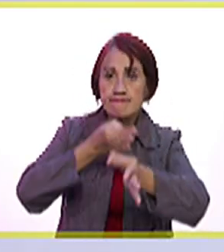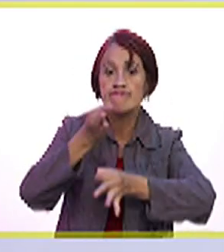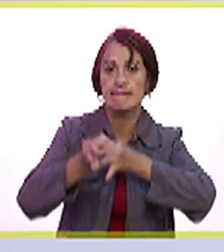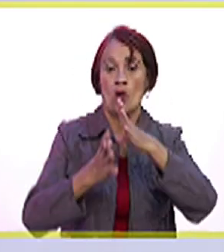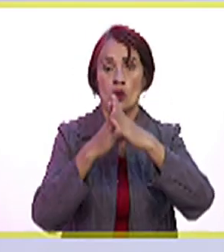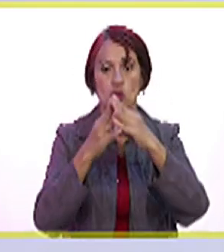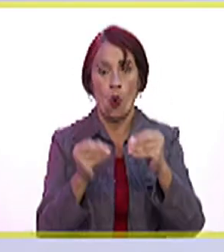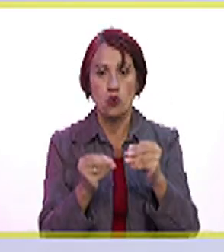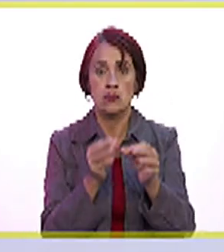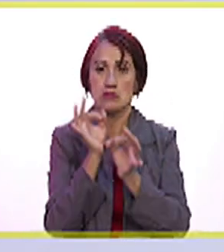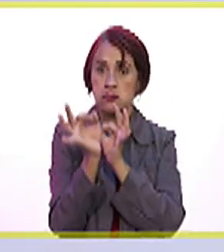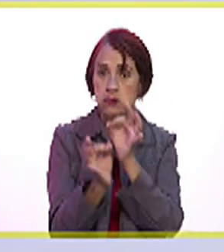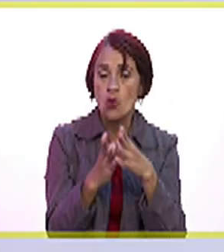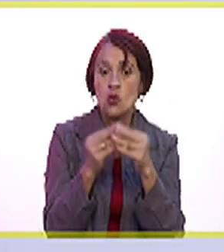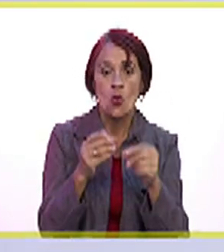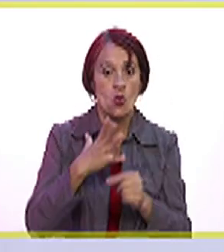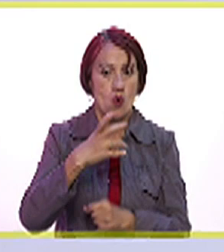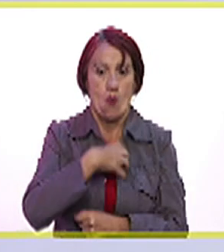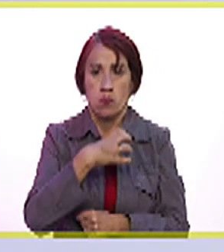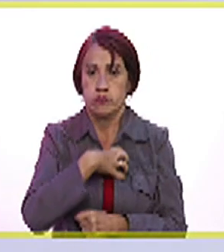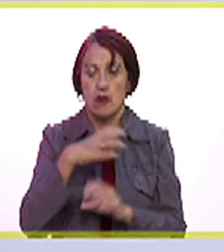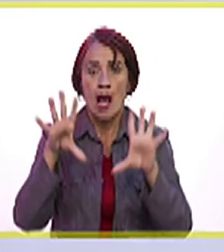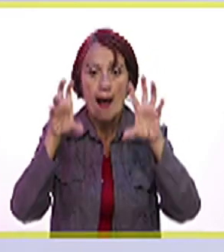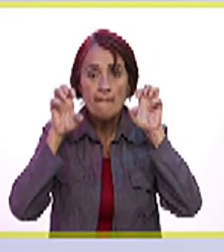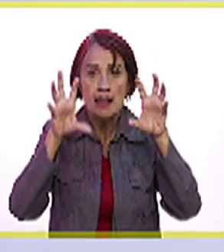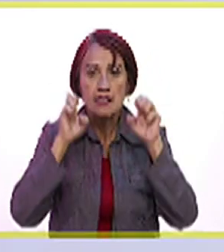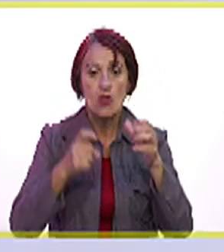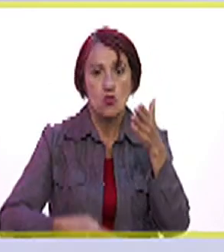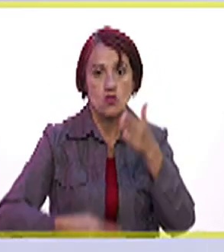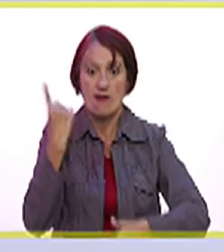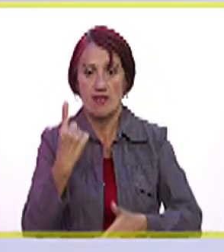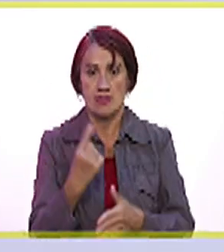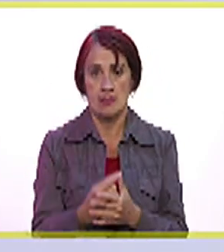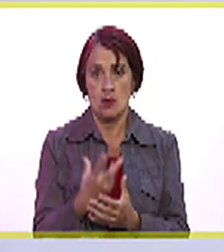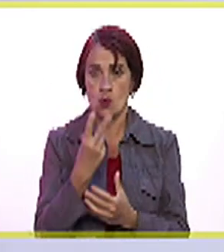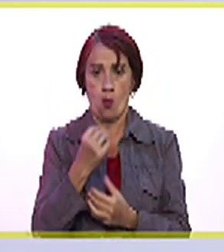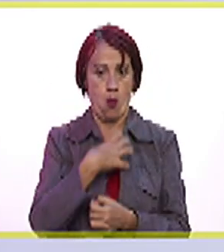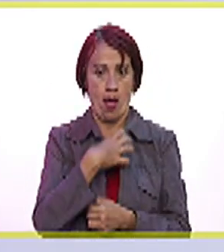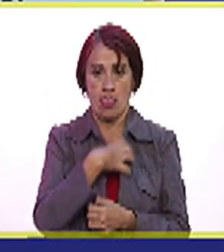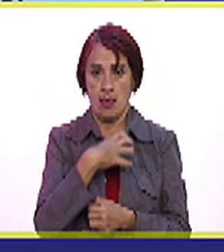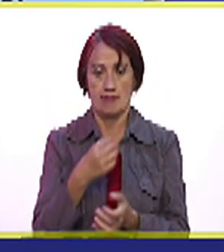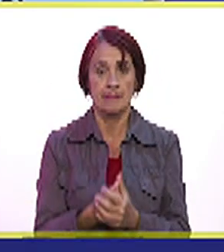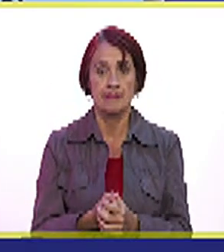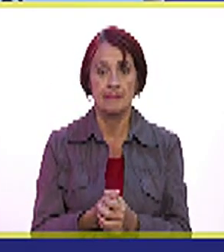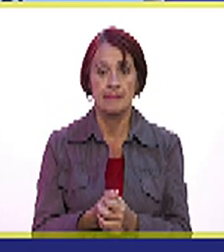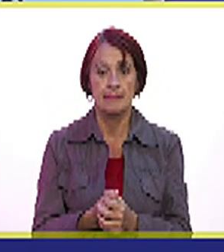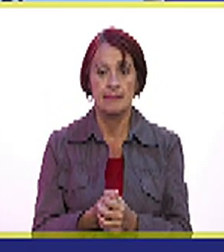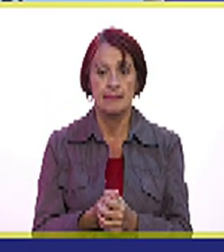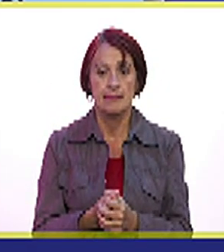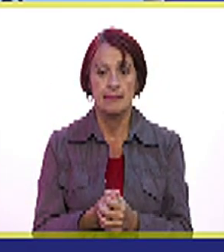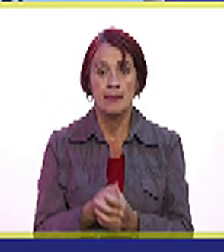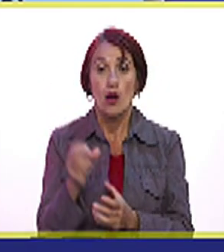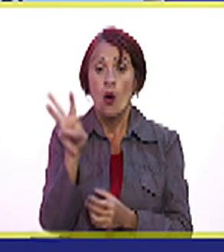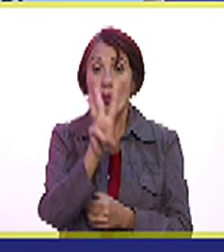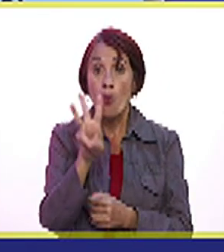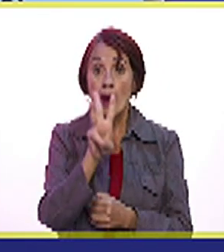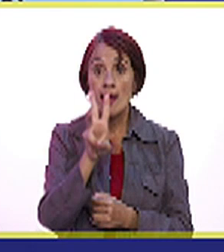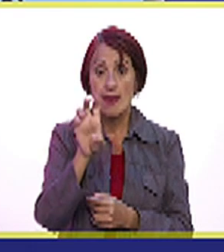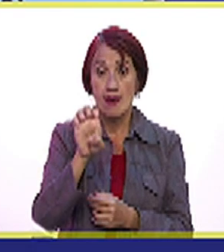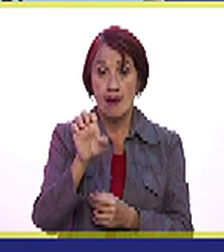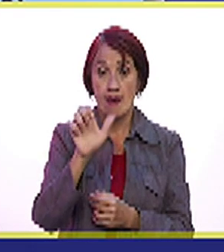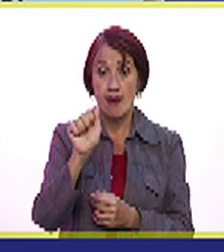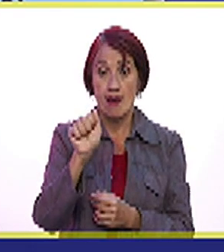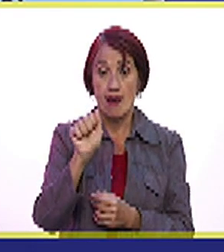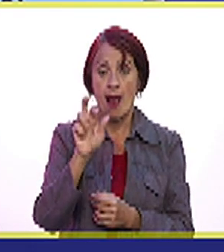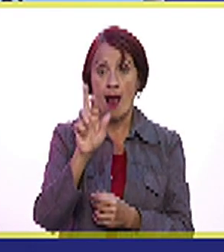progresivamente, porque no podemos aprender todo de un solo golpe. ¿Okay? Por ejemplo, tenemos where are you